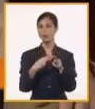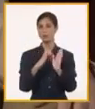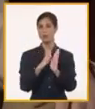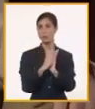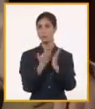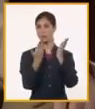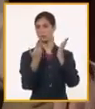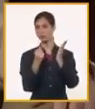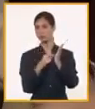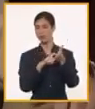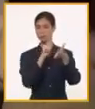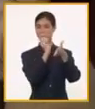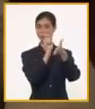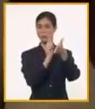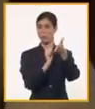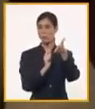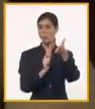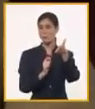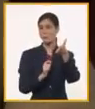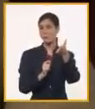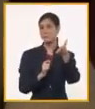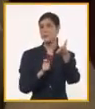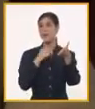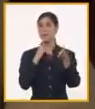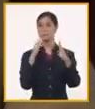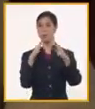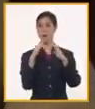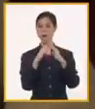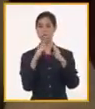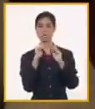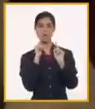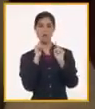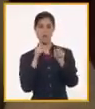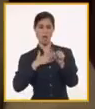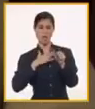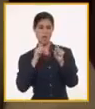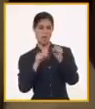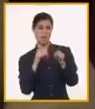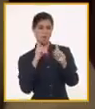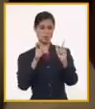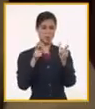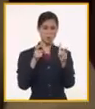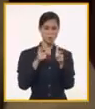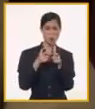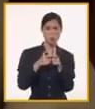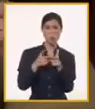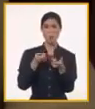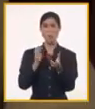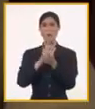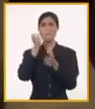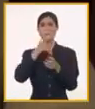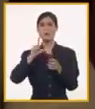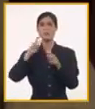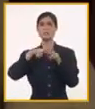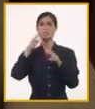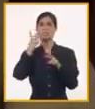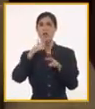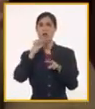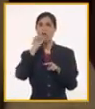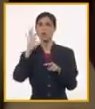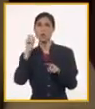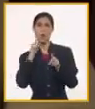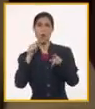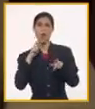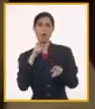que hace aquello, de que en mi casa se daban reuniones, que yo era el que las dirigía, que Jesús Menéndez, que esto, todo eso hicieron